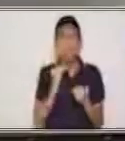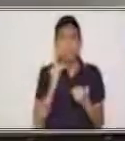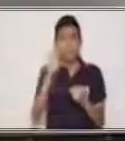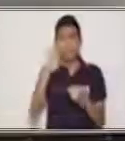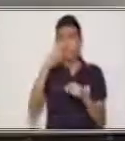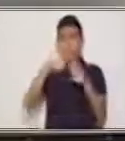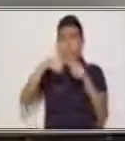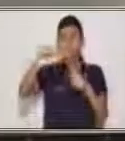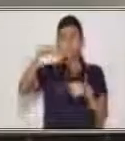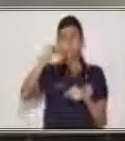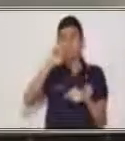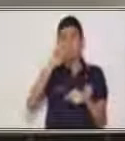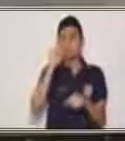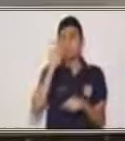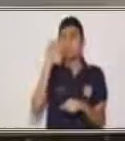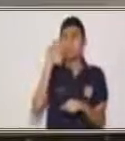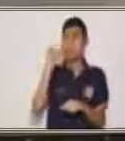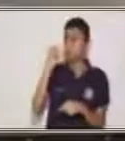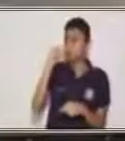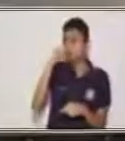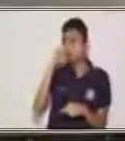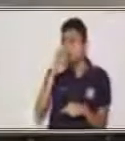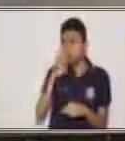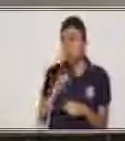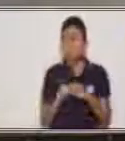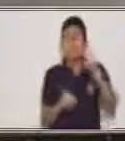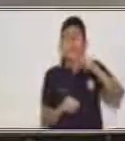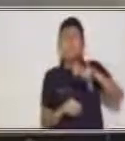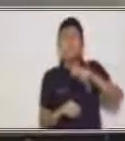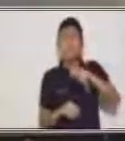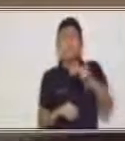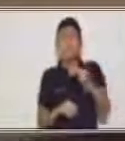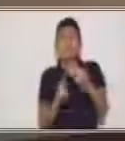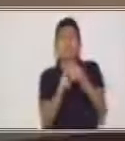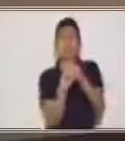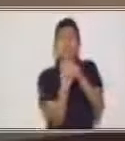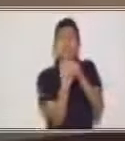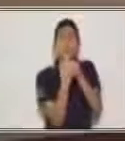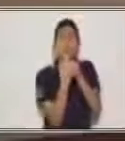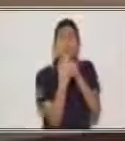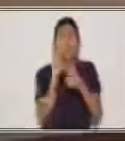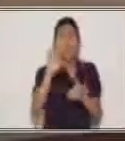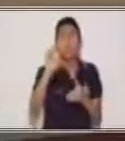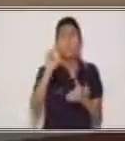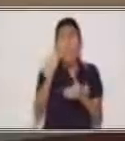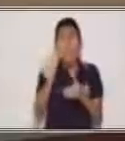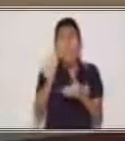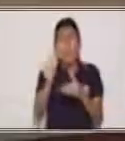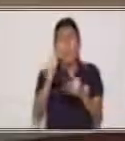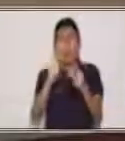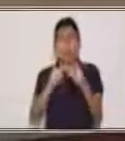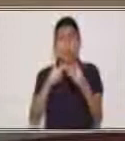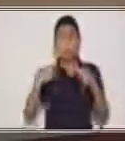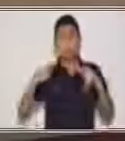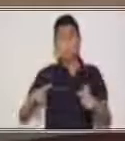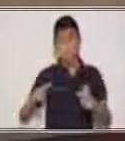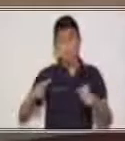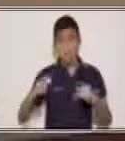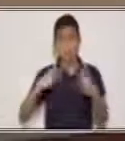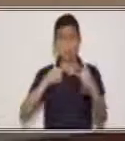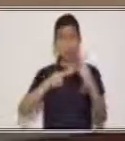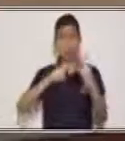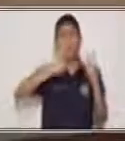tu experimento únicamente necesitas una vela, un plato, necesitas